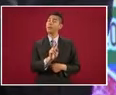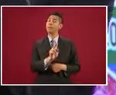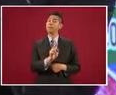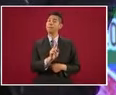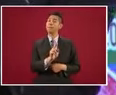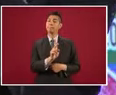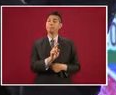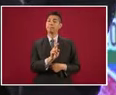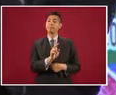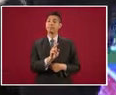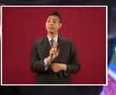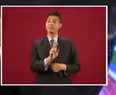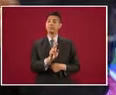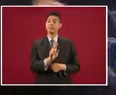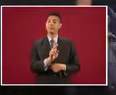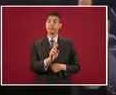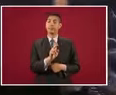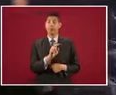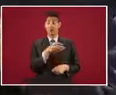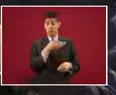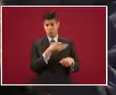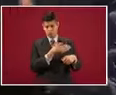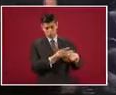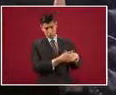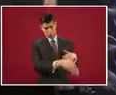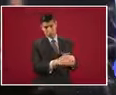que se mantiene,